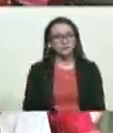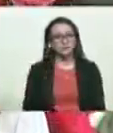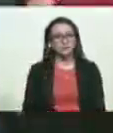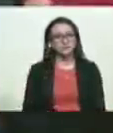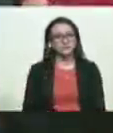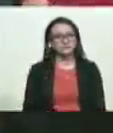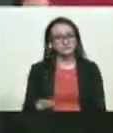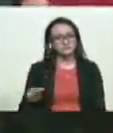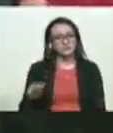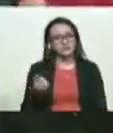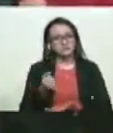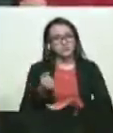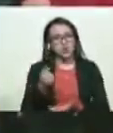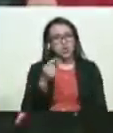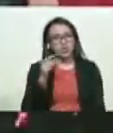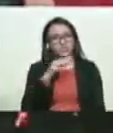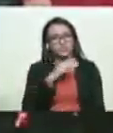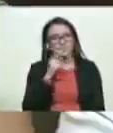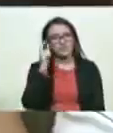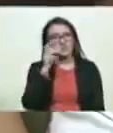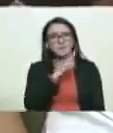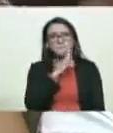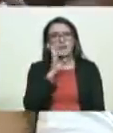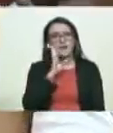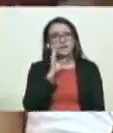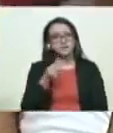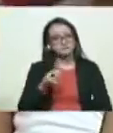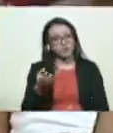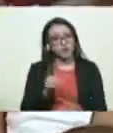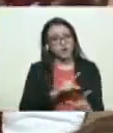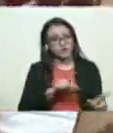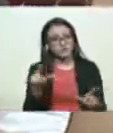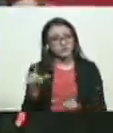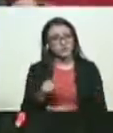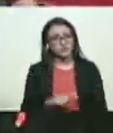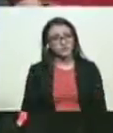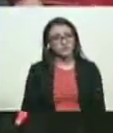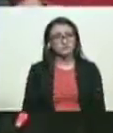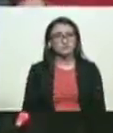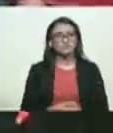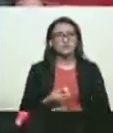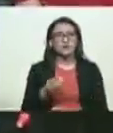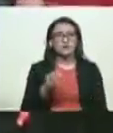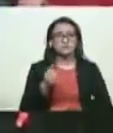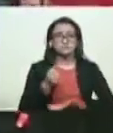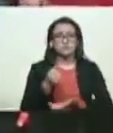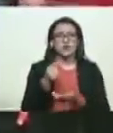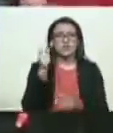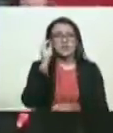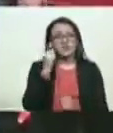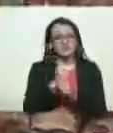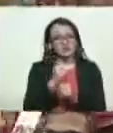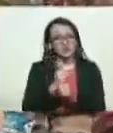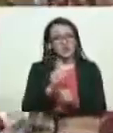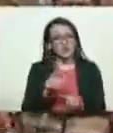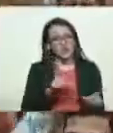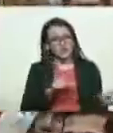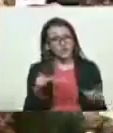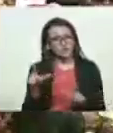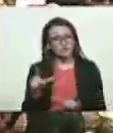recibieron el bono del día de la madre recibieron el bono del día del trabajador